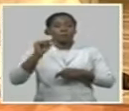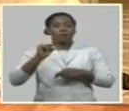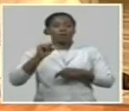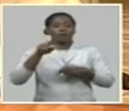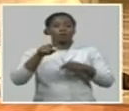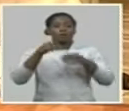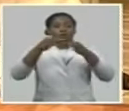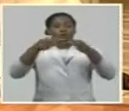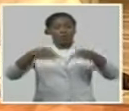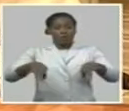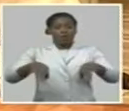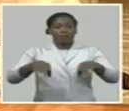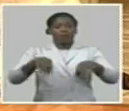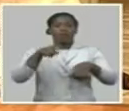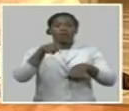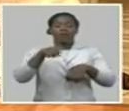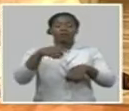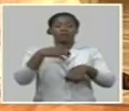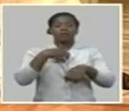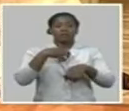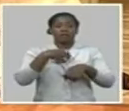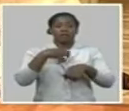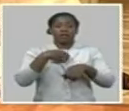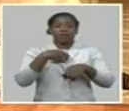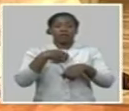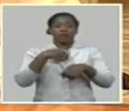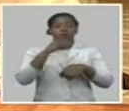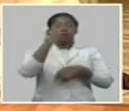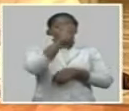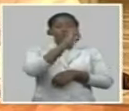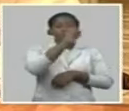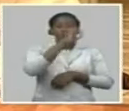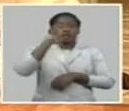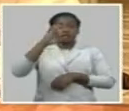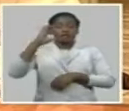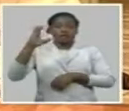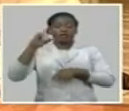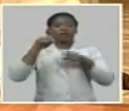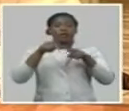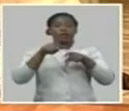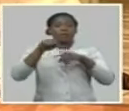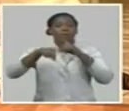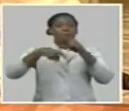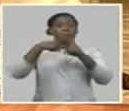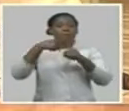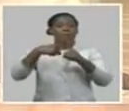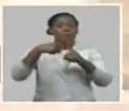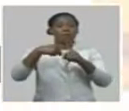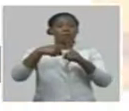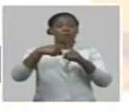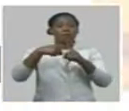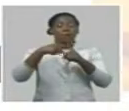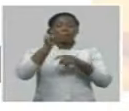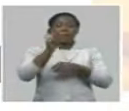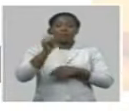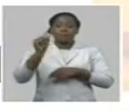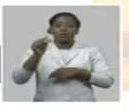y que tengamos el occidente más de 469 mil personas afectadas